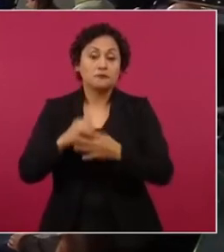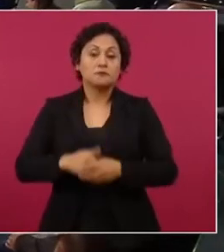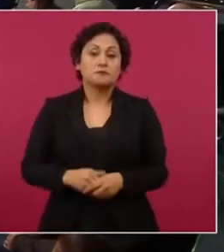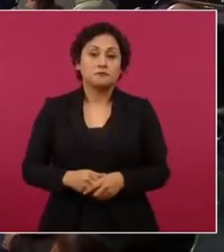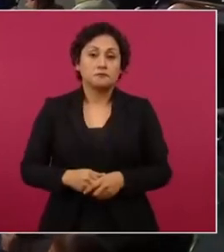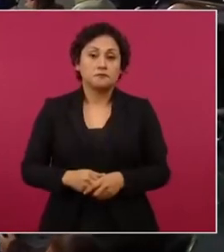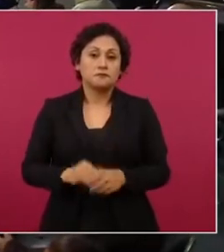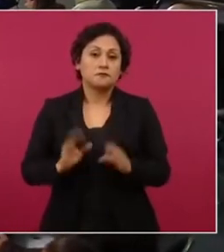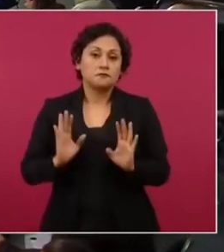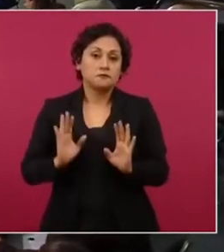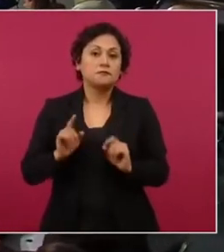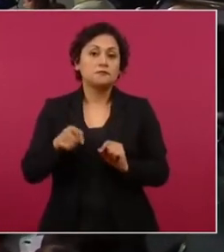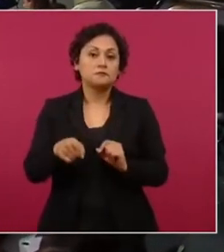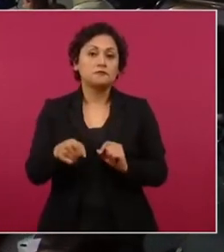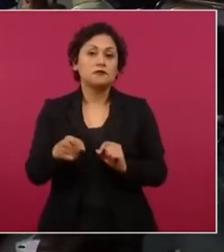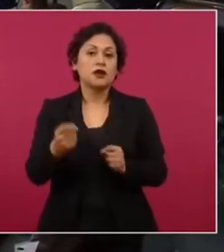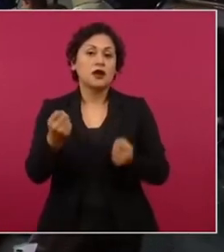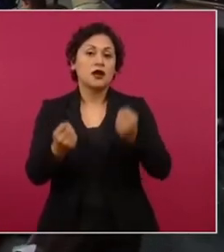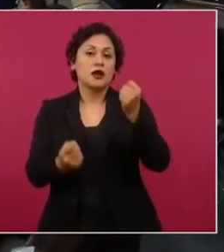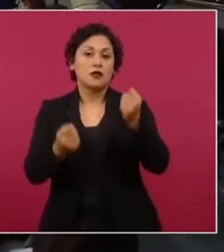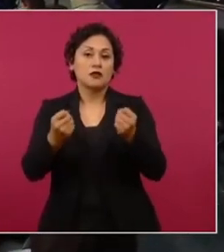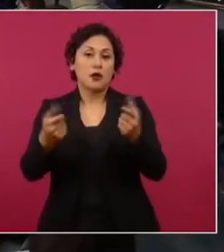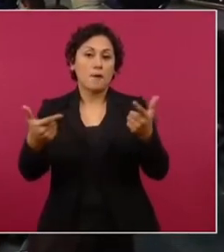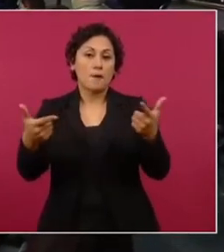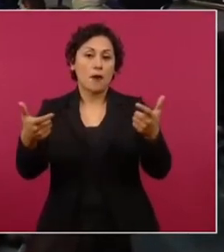porque le balearon la camioneta,